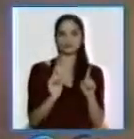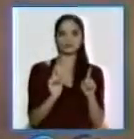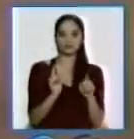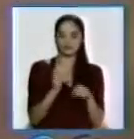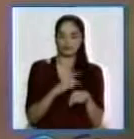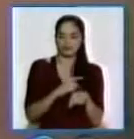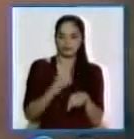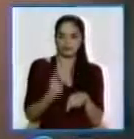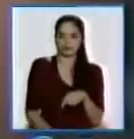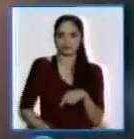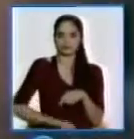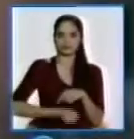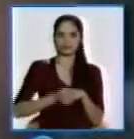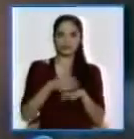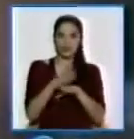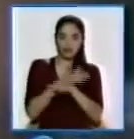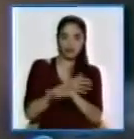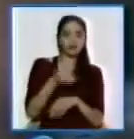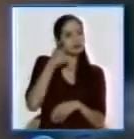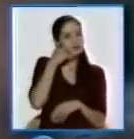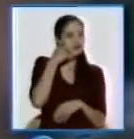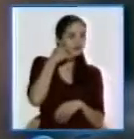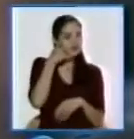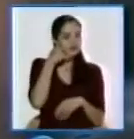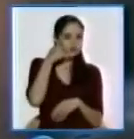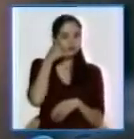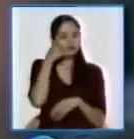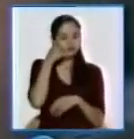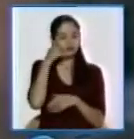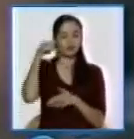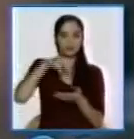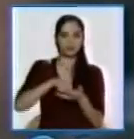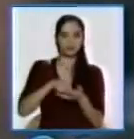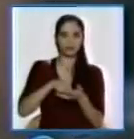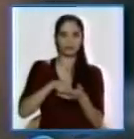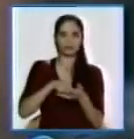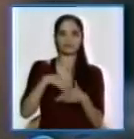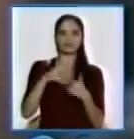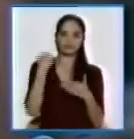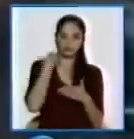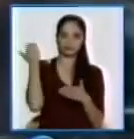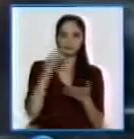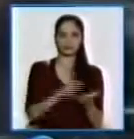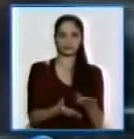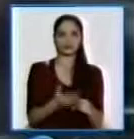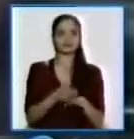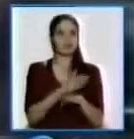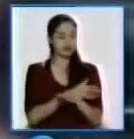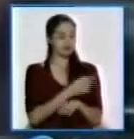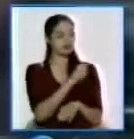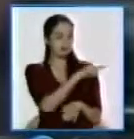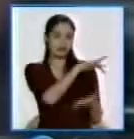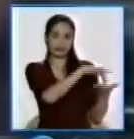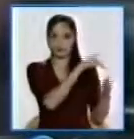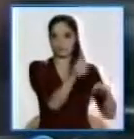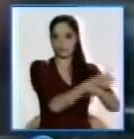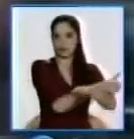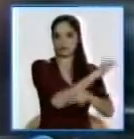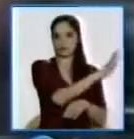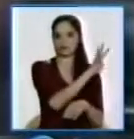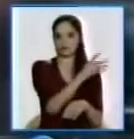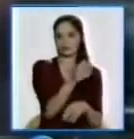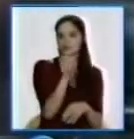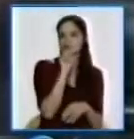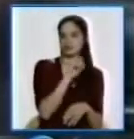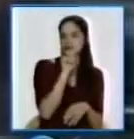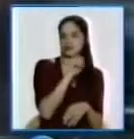en un segundo, pues minutos antes había hablado con José Enrique para concretar el sitio de la cita. Hasta donde tengo entendido, él estaba ahí con los amigos, iban a tomar